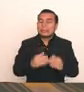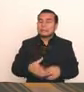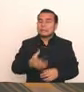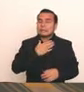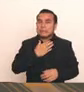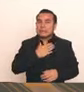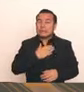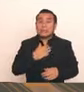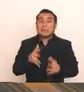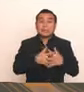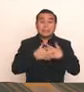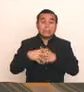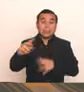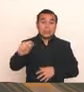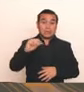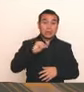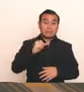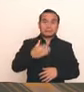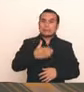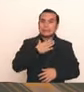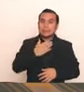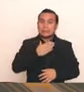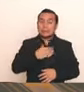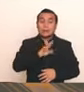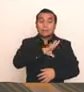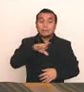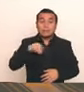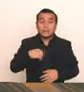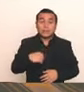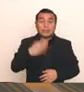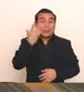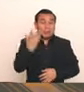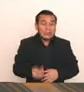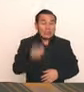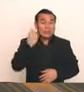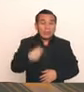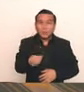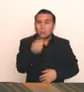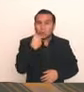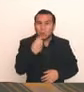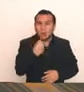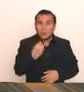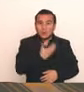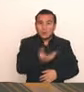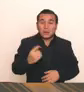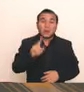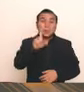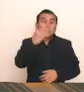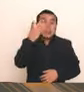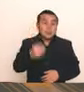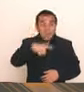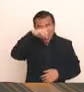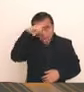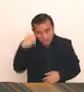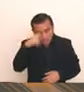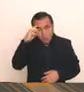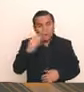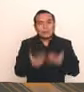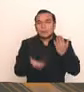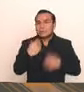a los trabajadores del sector informal que iban día a día trabajando de sol a sol para llevar ese tanto de un día o tal vez todos